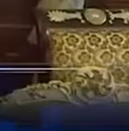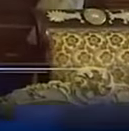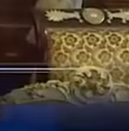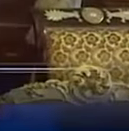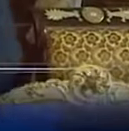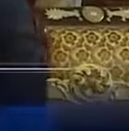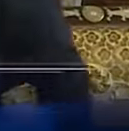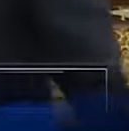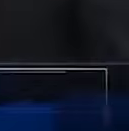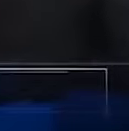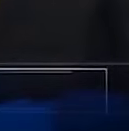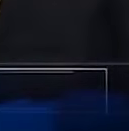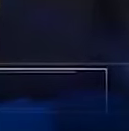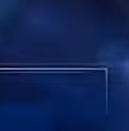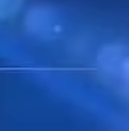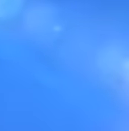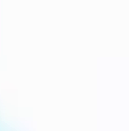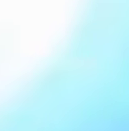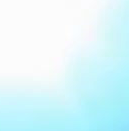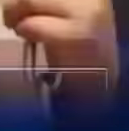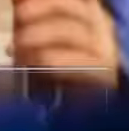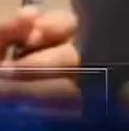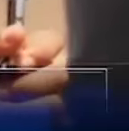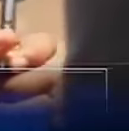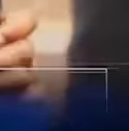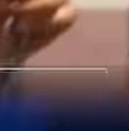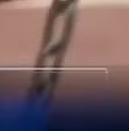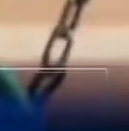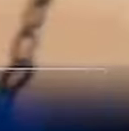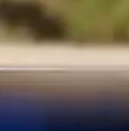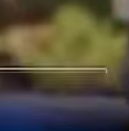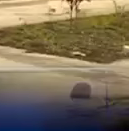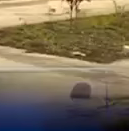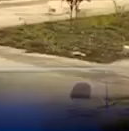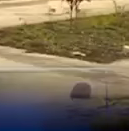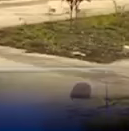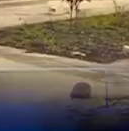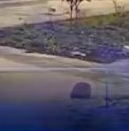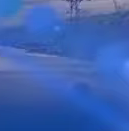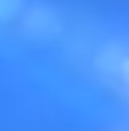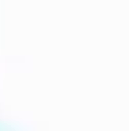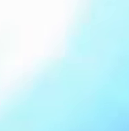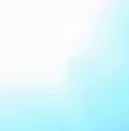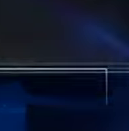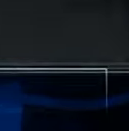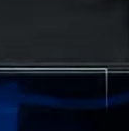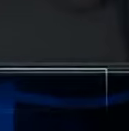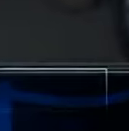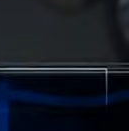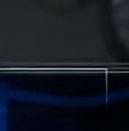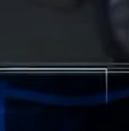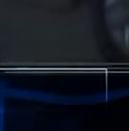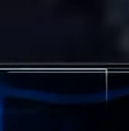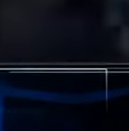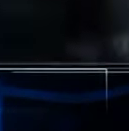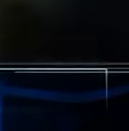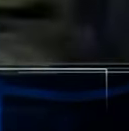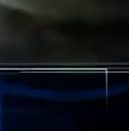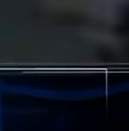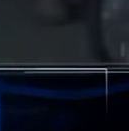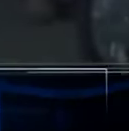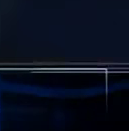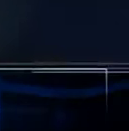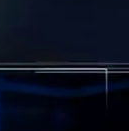e Irán estrechan relaciones bilaterales. ONU destaca reducción de la pobreza en Ecuador. Y en lo internacional,